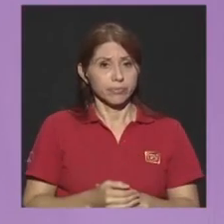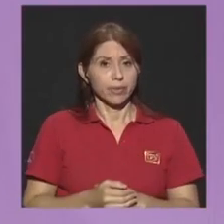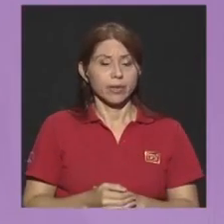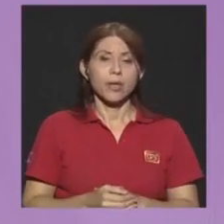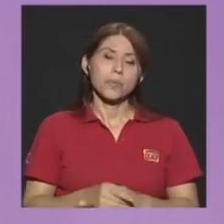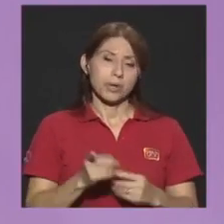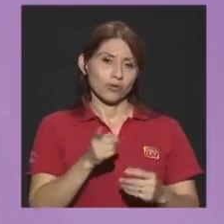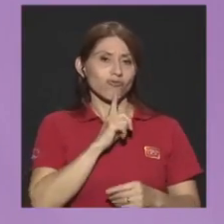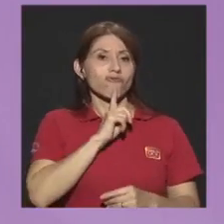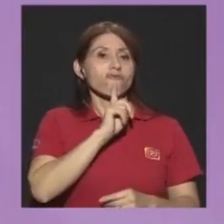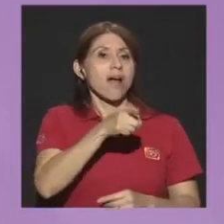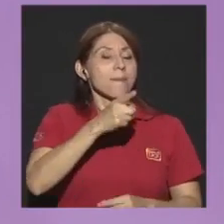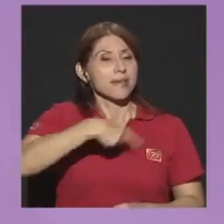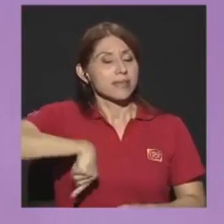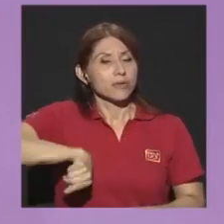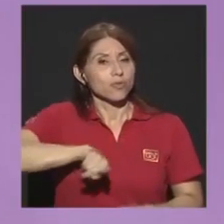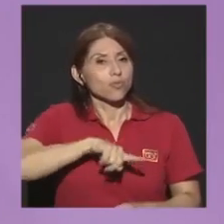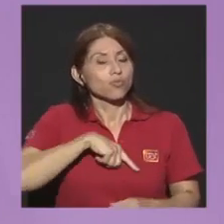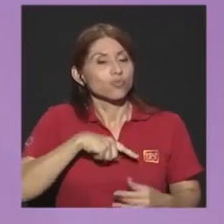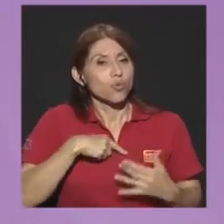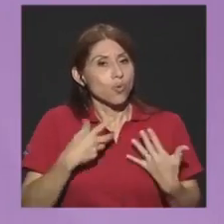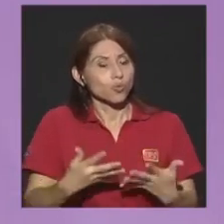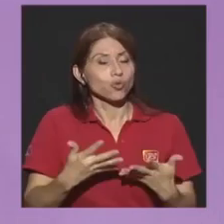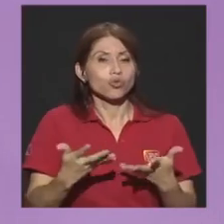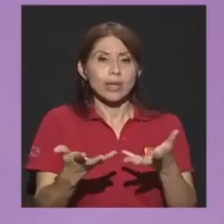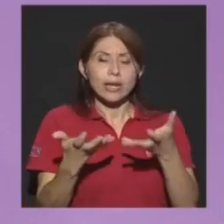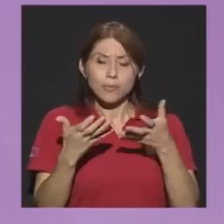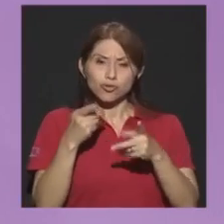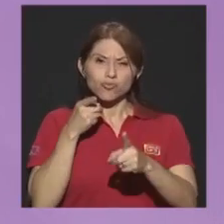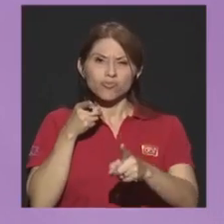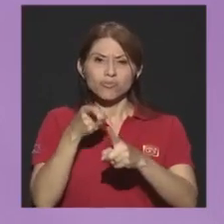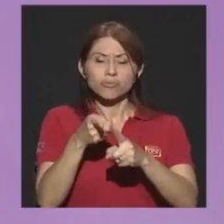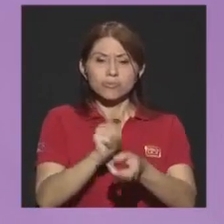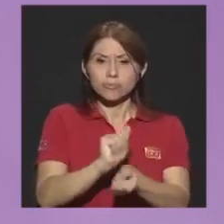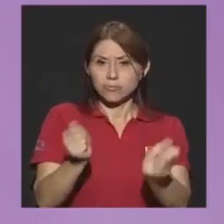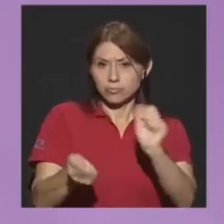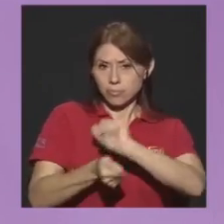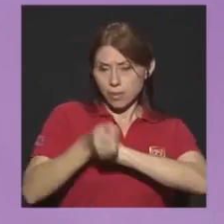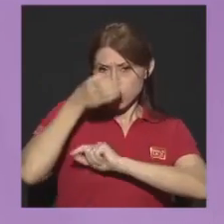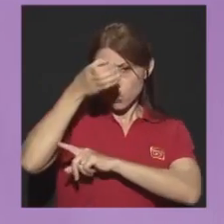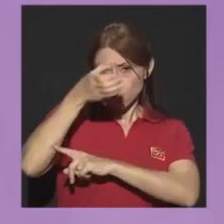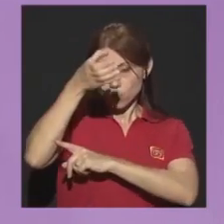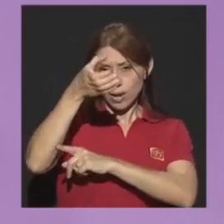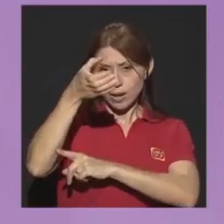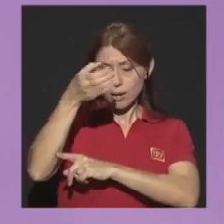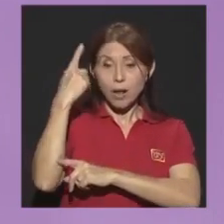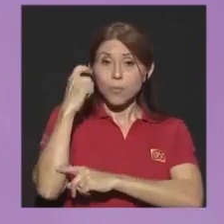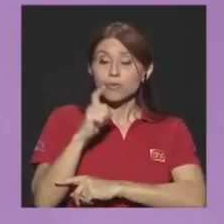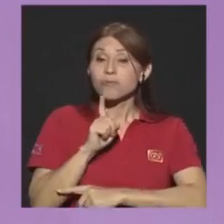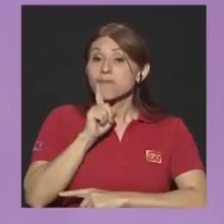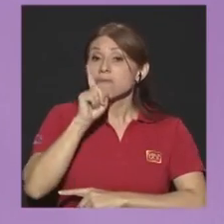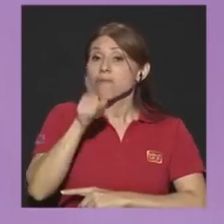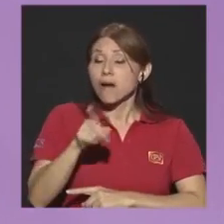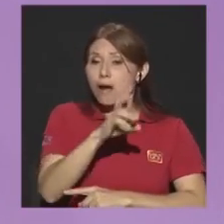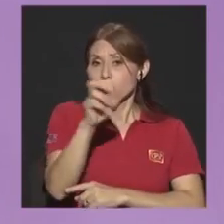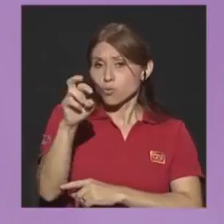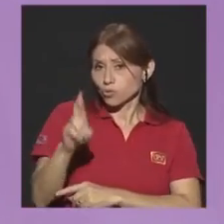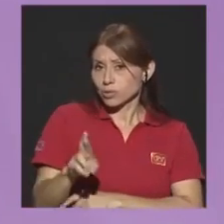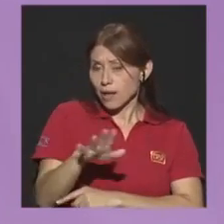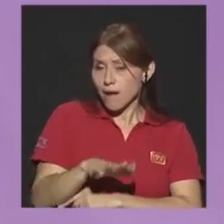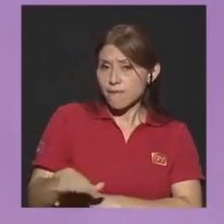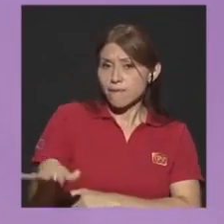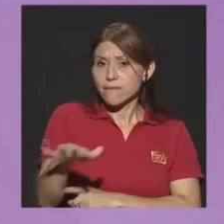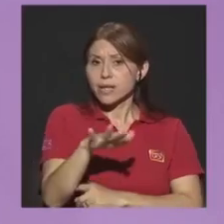y nosotros lo que apuntamos es a un cambio cultural, ¿verdad? Porque realmente Costa Rica pues es un